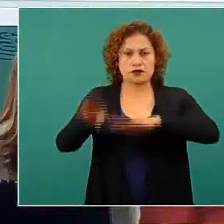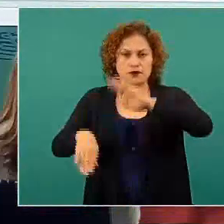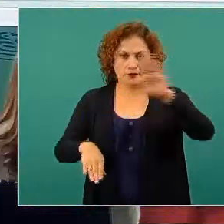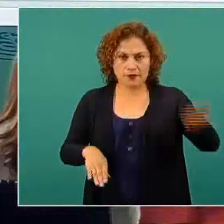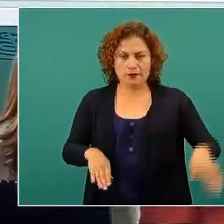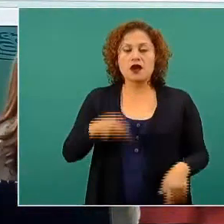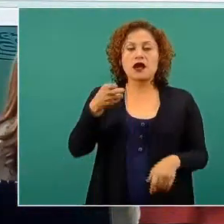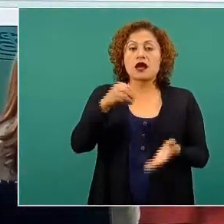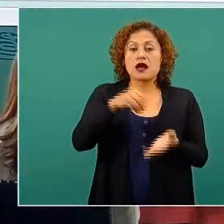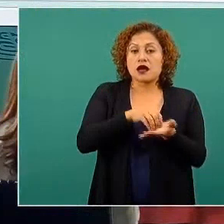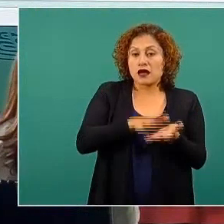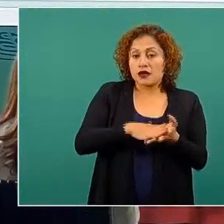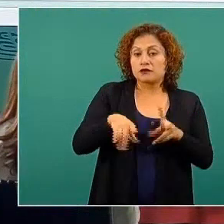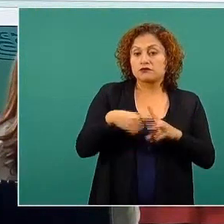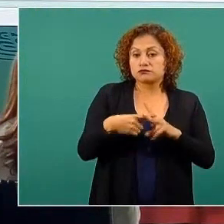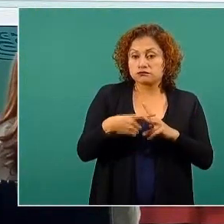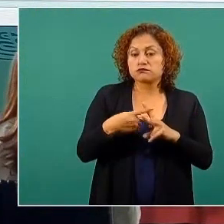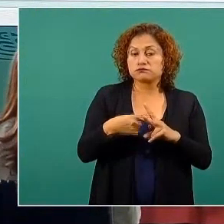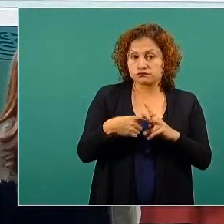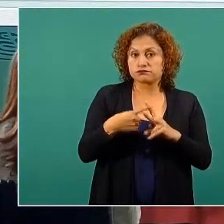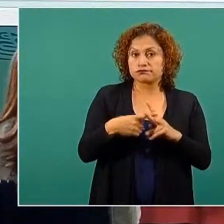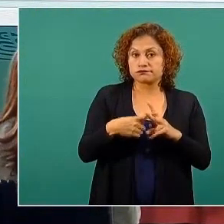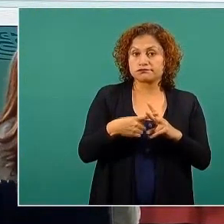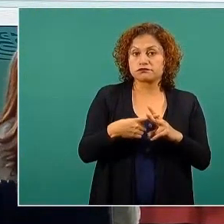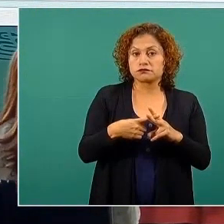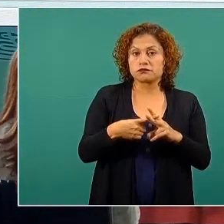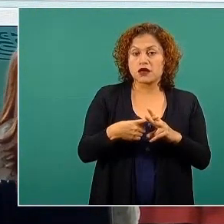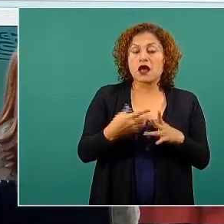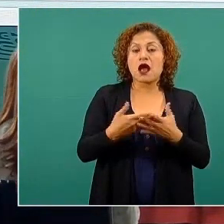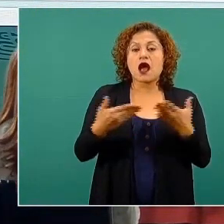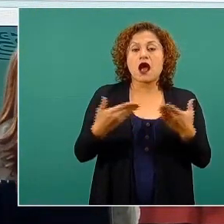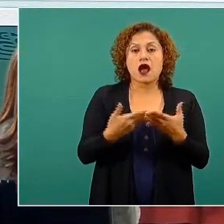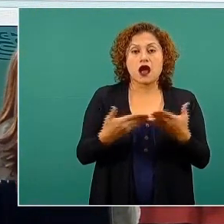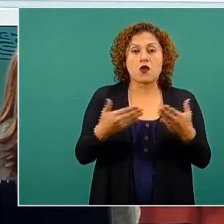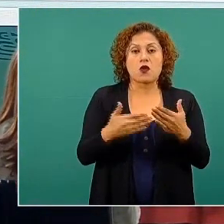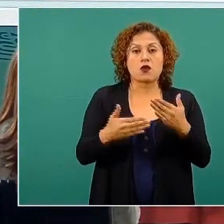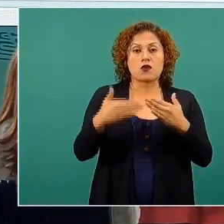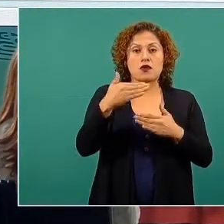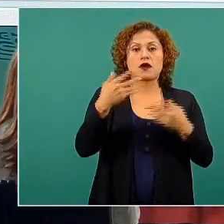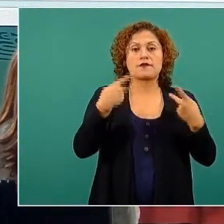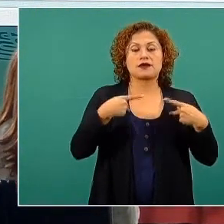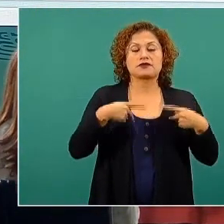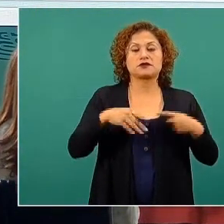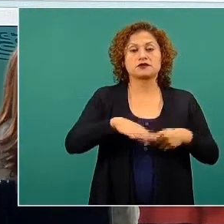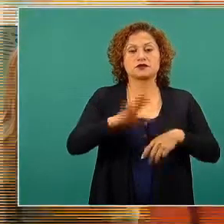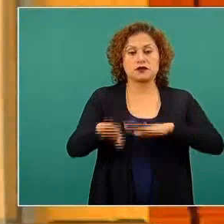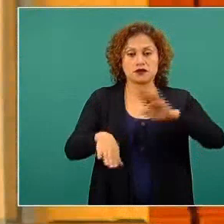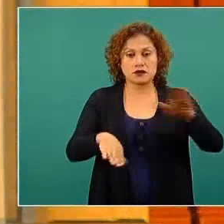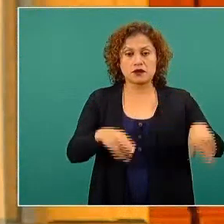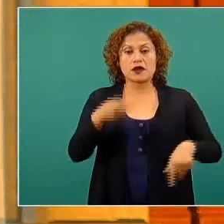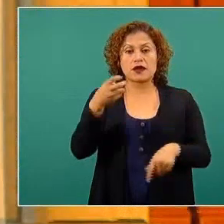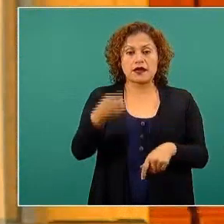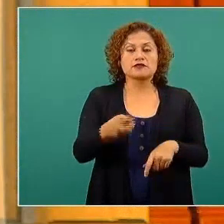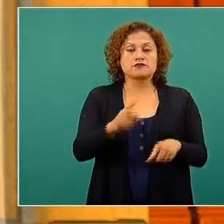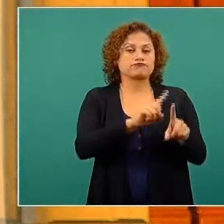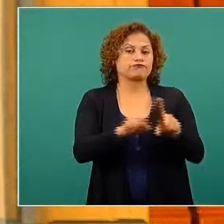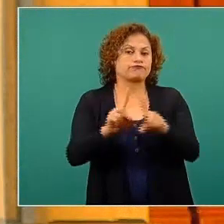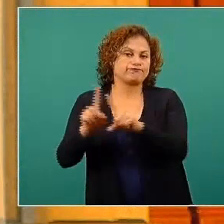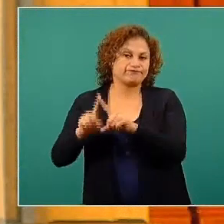a el total de defunciones que hemos tenido, pero que son de múltiples, de todas las causas, y por lo